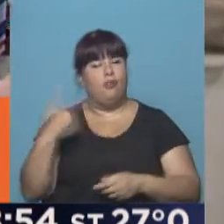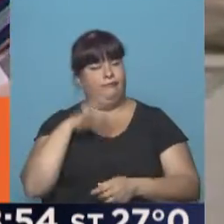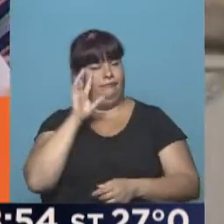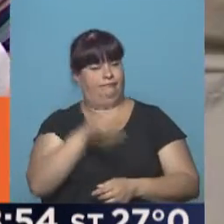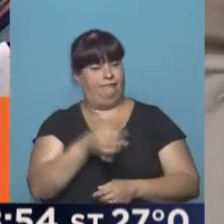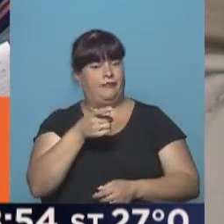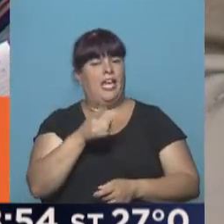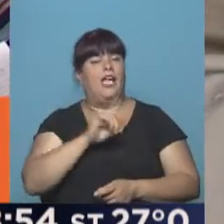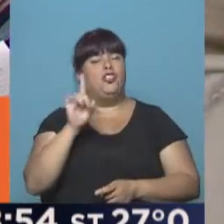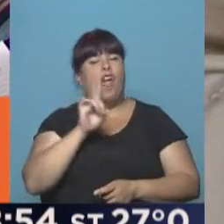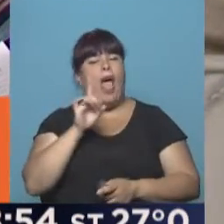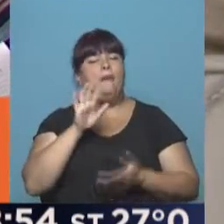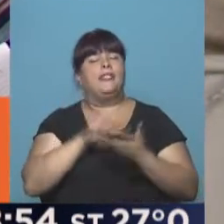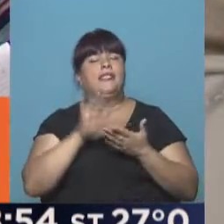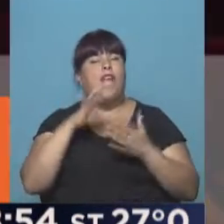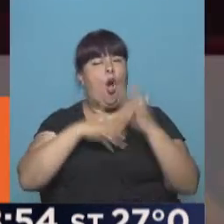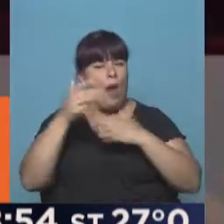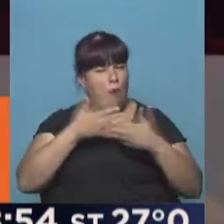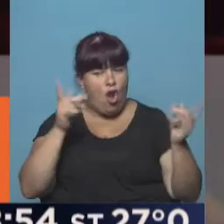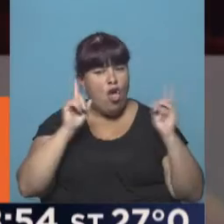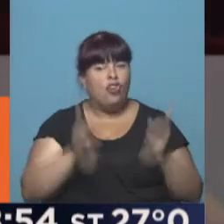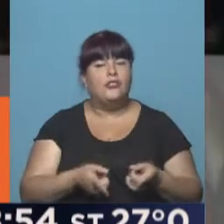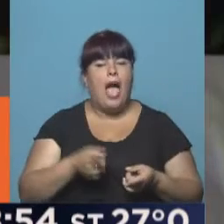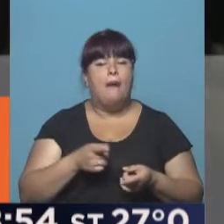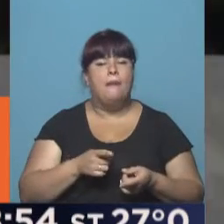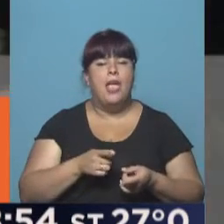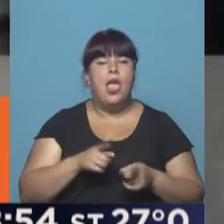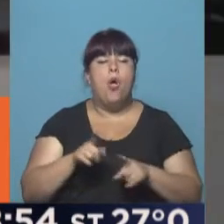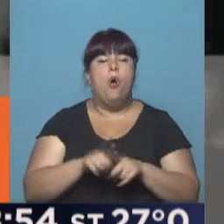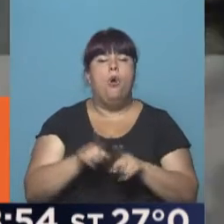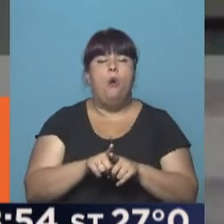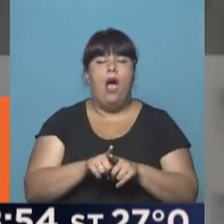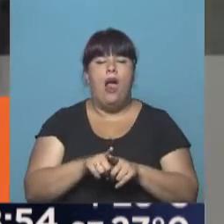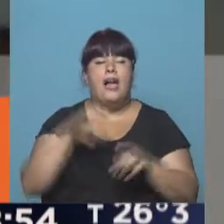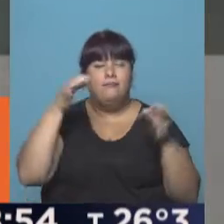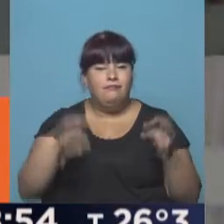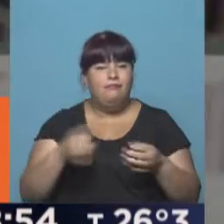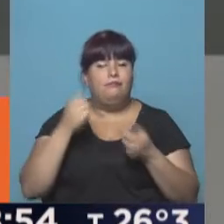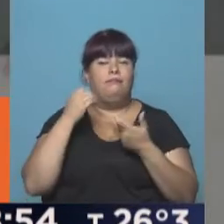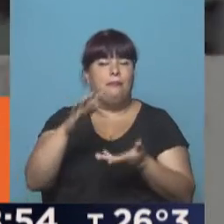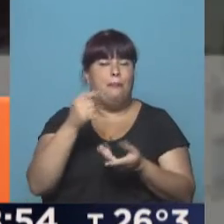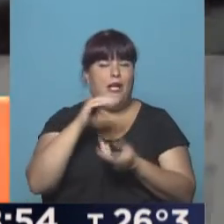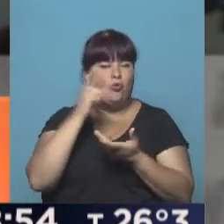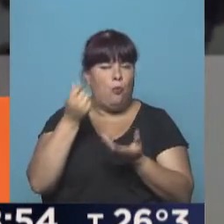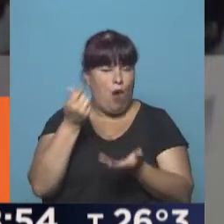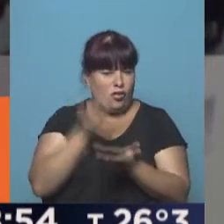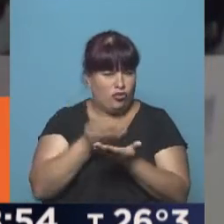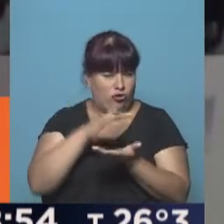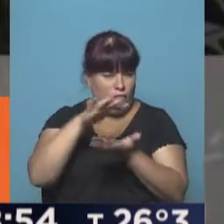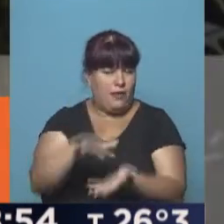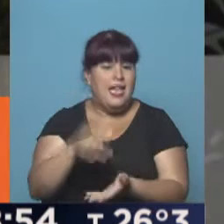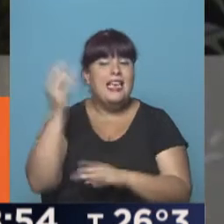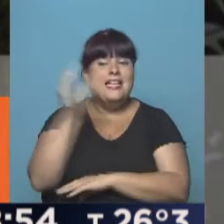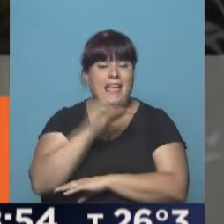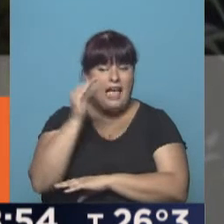no solamente desde el punto de vista de la obra pública, sino desde el punto de vista de lo que es concretamente las asignaciones presupuestarias. Y Santa